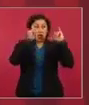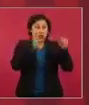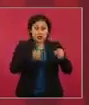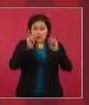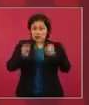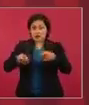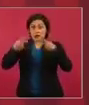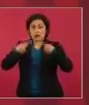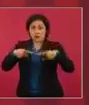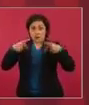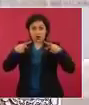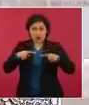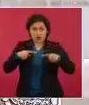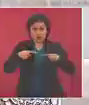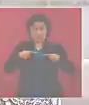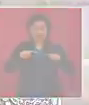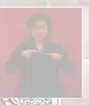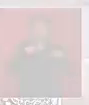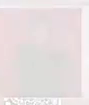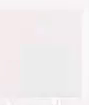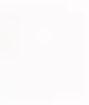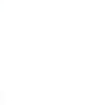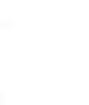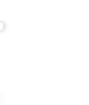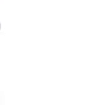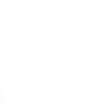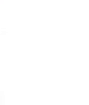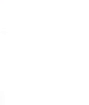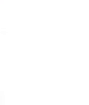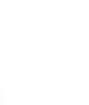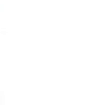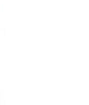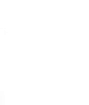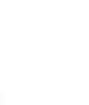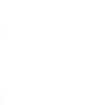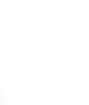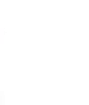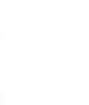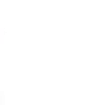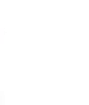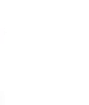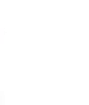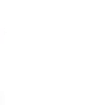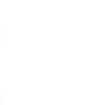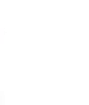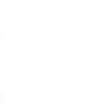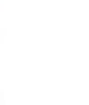al derecho ajeno es la paz. Morena, la esperanza de México.